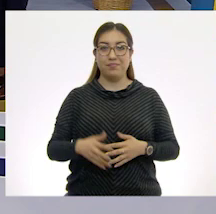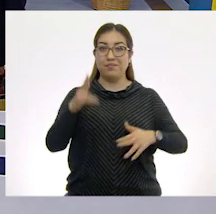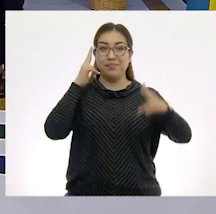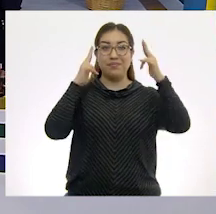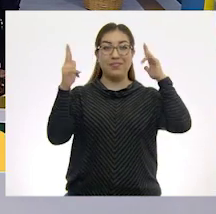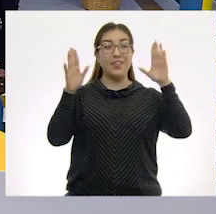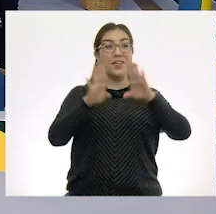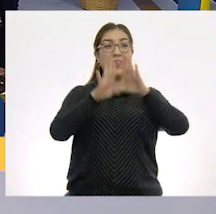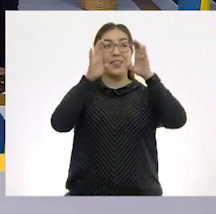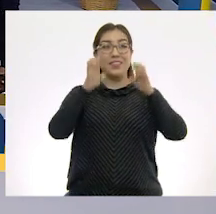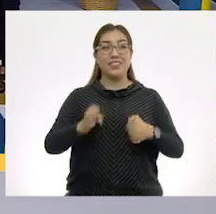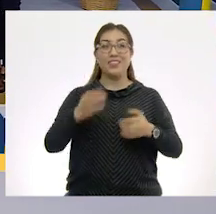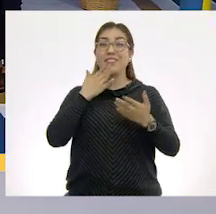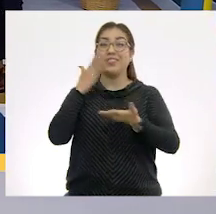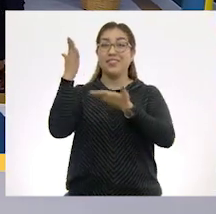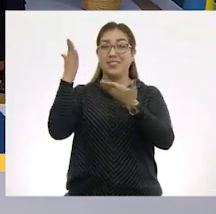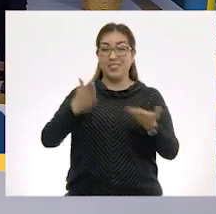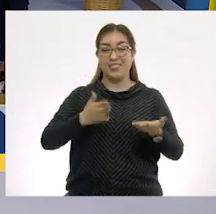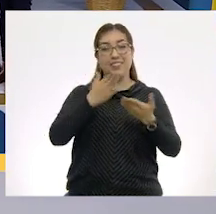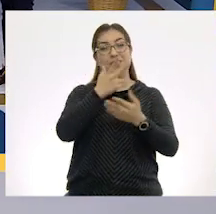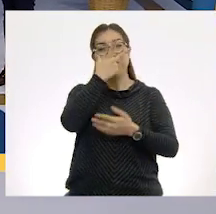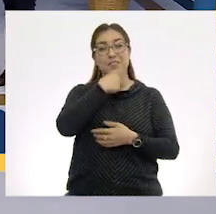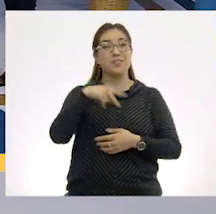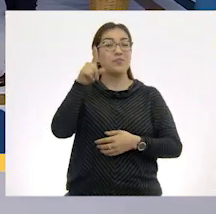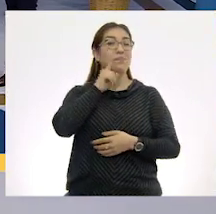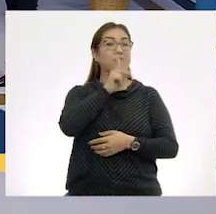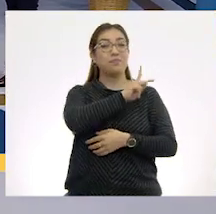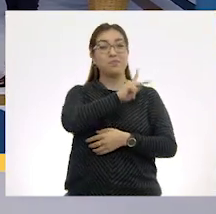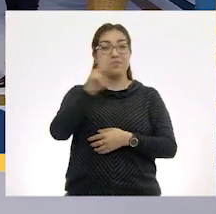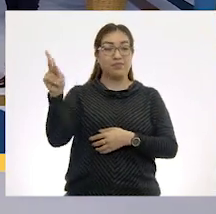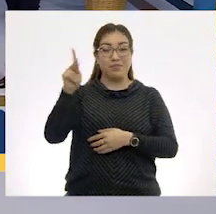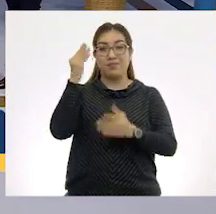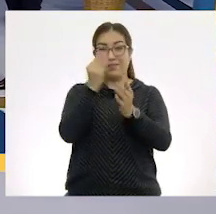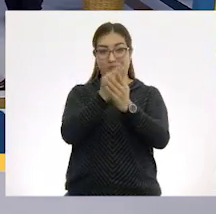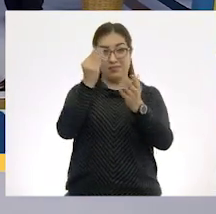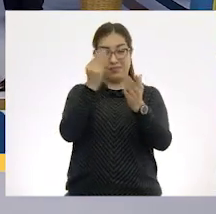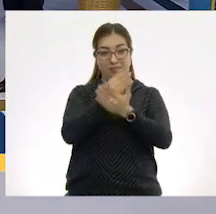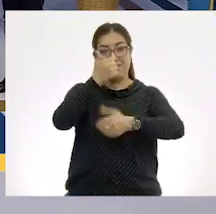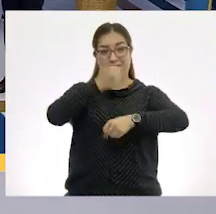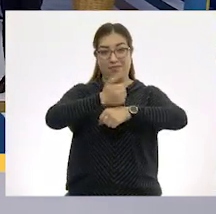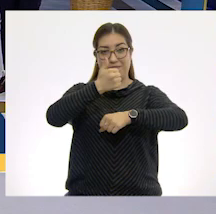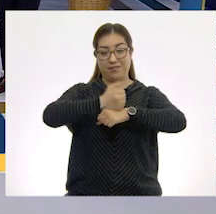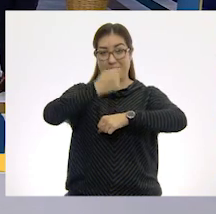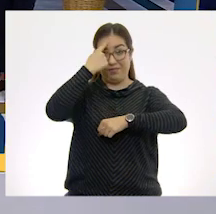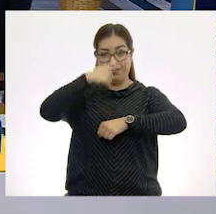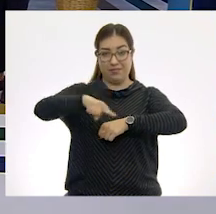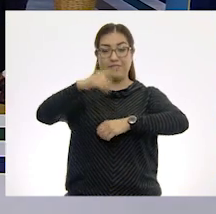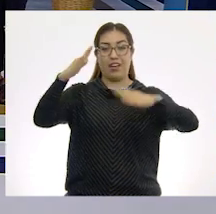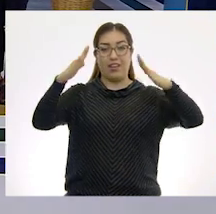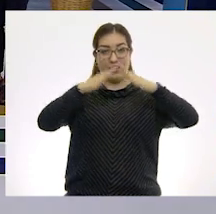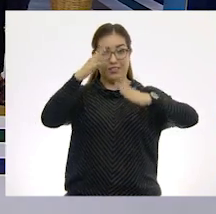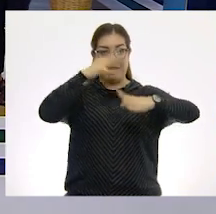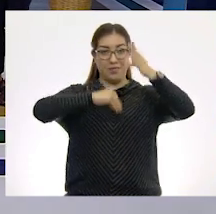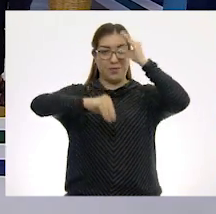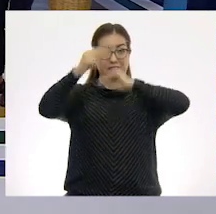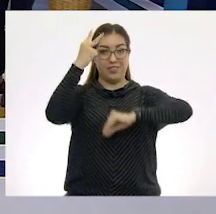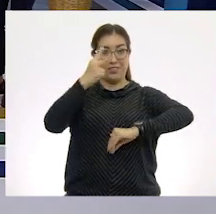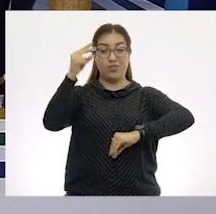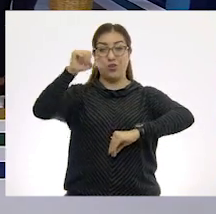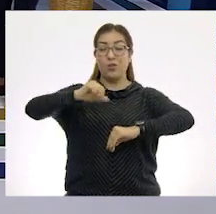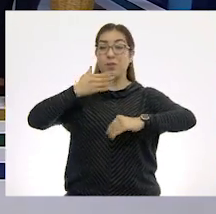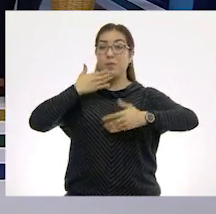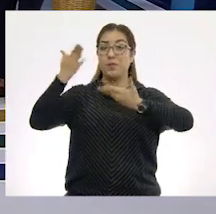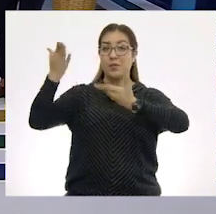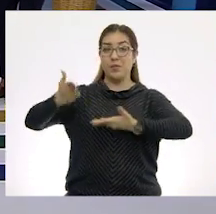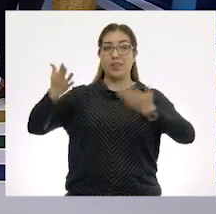¿cómo están? Bienvenidas y bienvenidos a su sesión de Historia para sexto grado en Aprende en Casa 2. Y hoy le vamos a dar la bienvenida